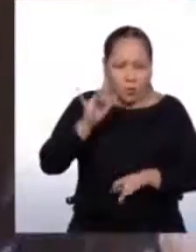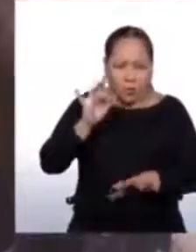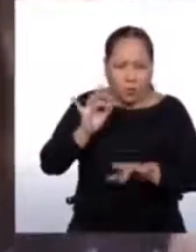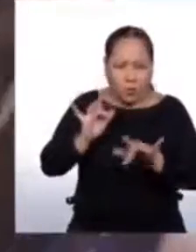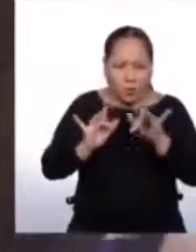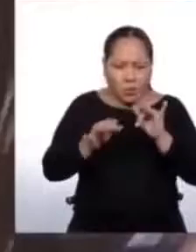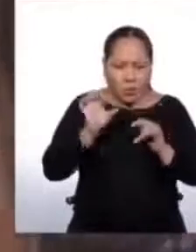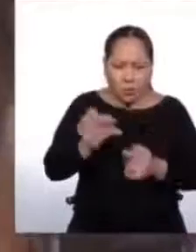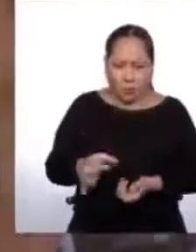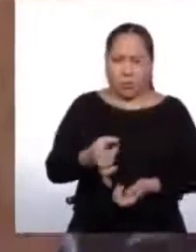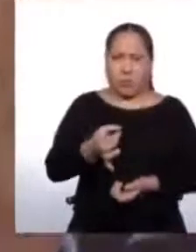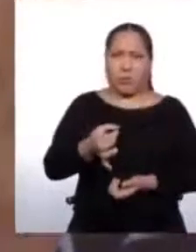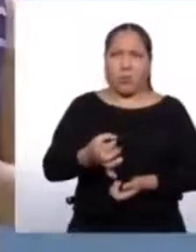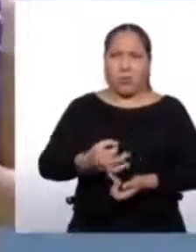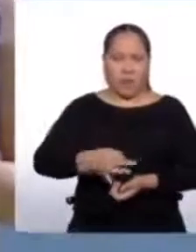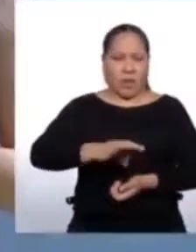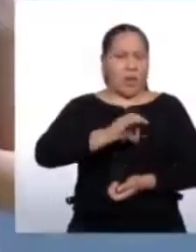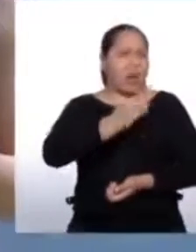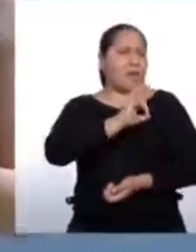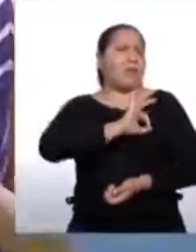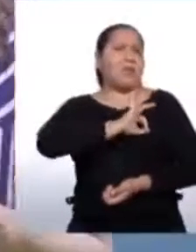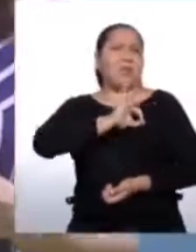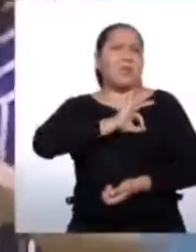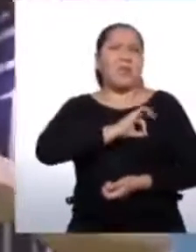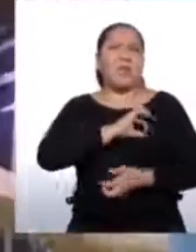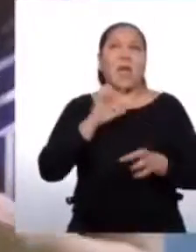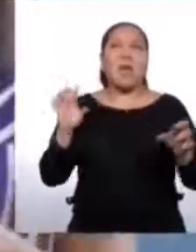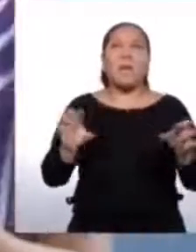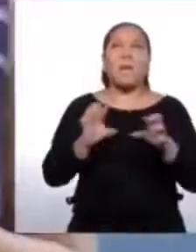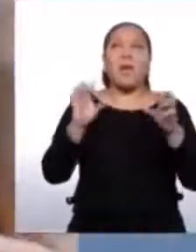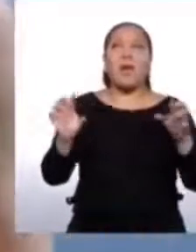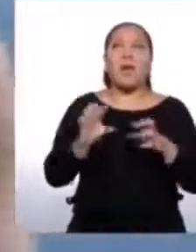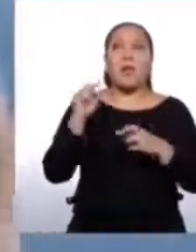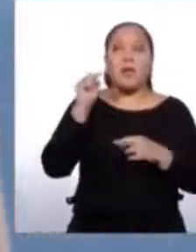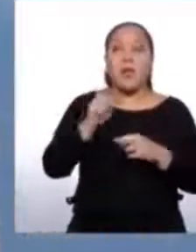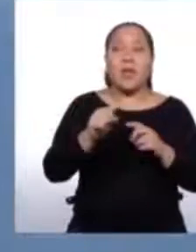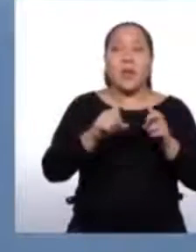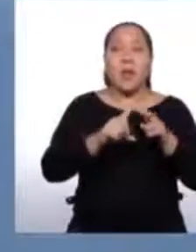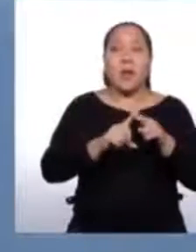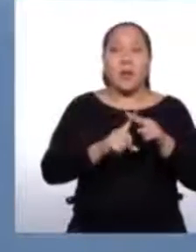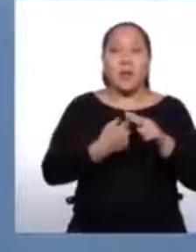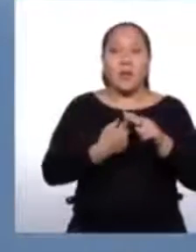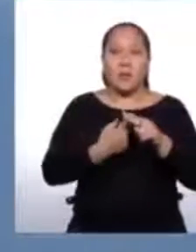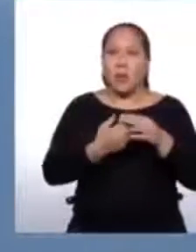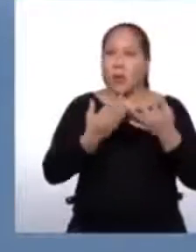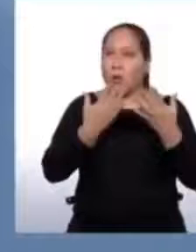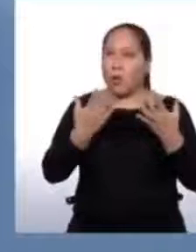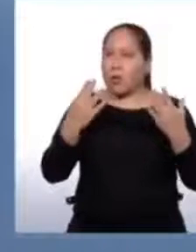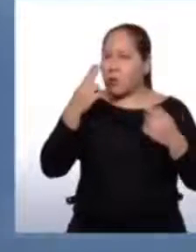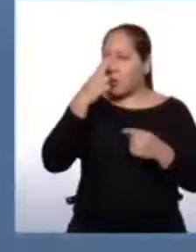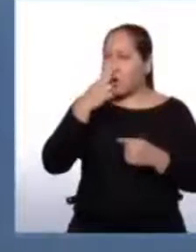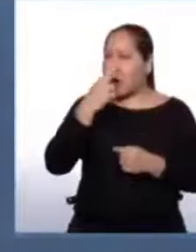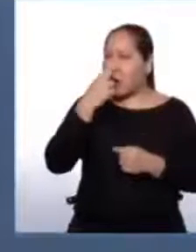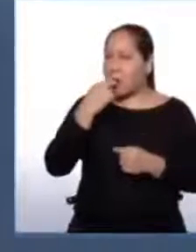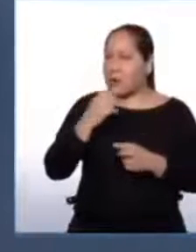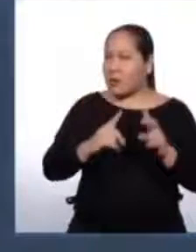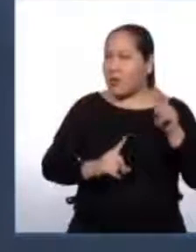una menuda insignia de plata. Y así empezó el encadenamiento de sucesos extraños que me